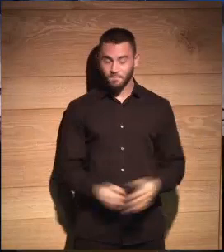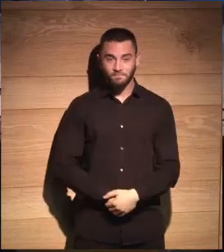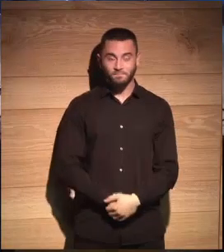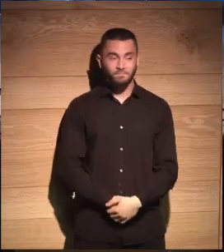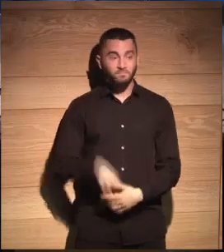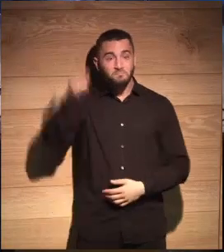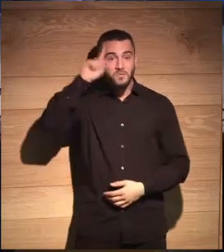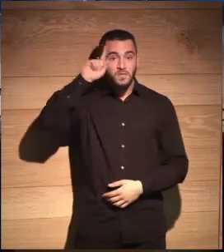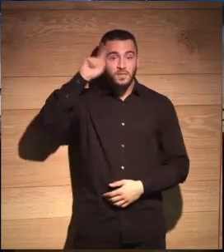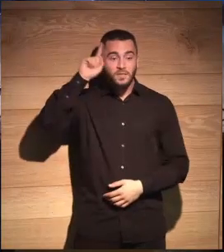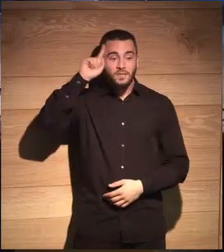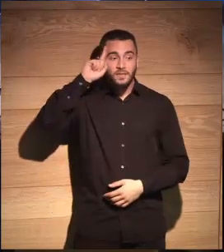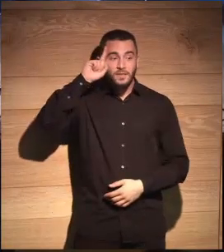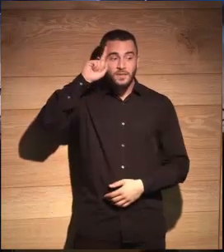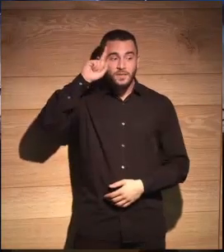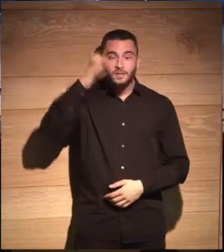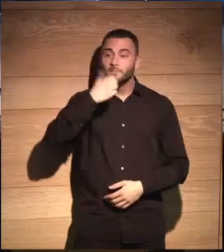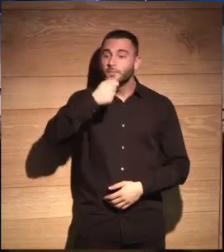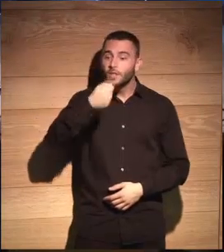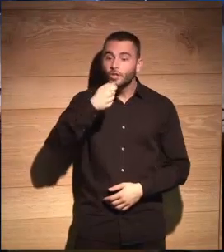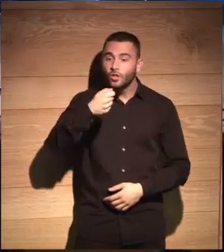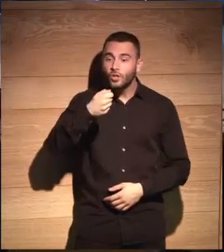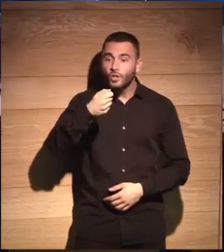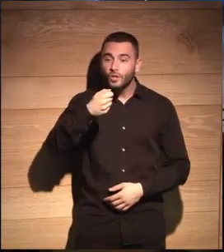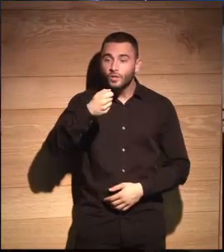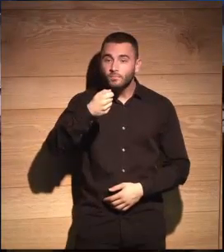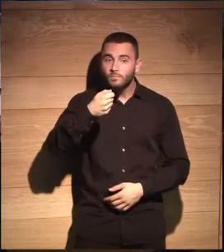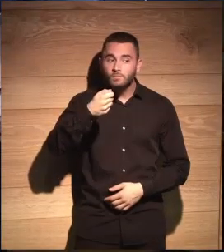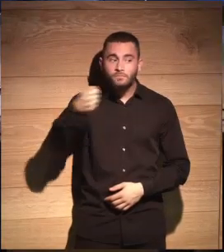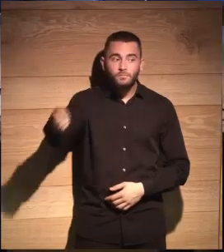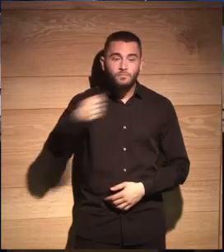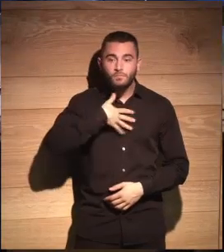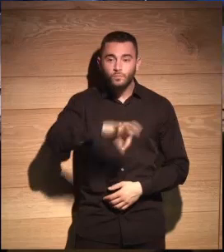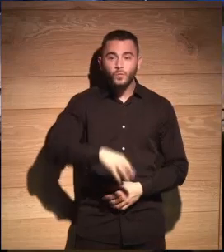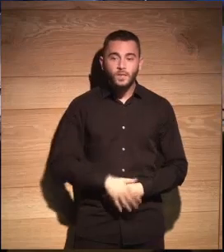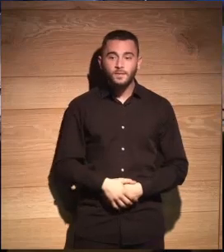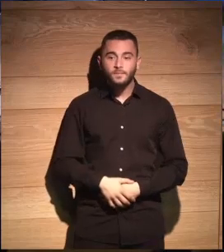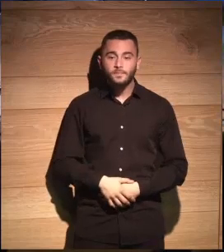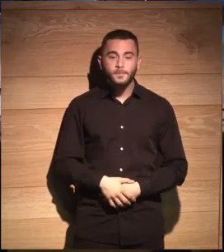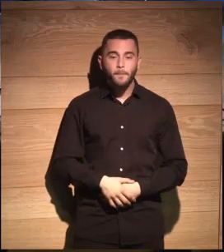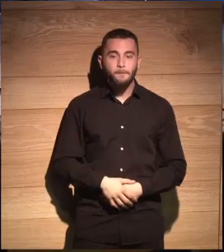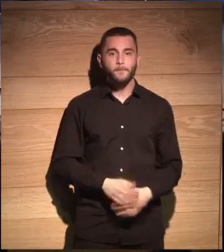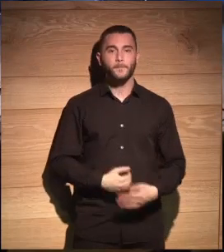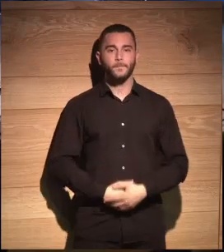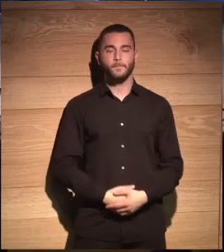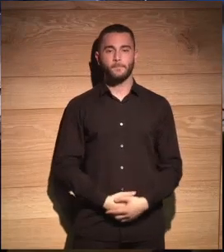no sé si podrá tener alguien. Mira, creo que para ir cediendo el